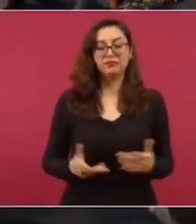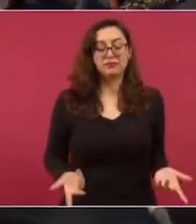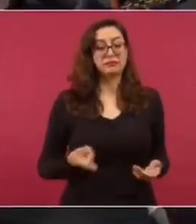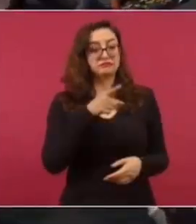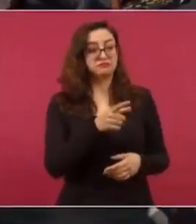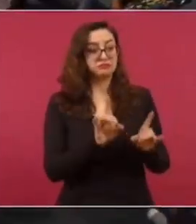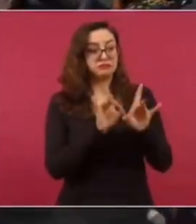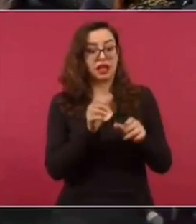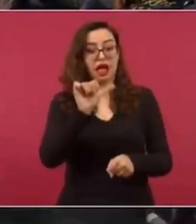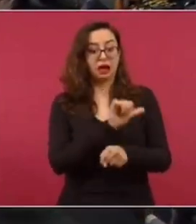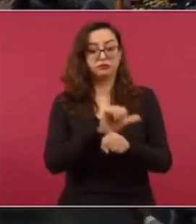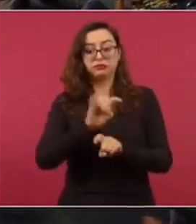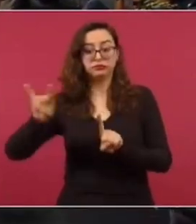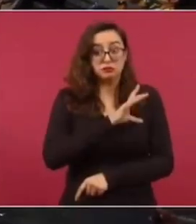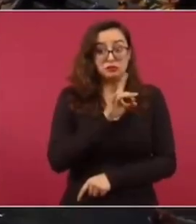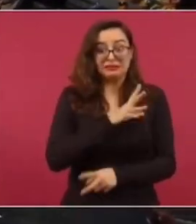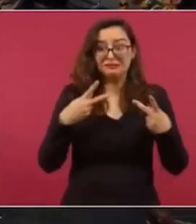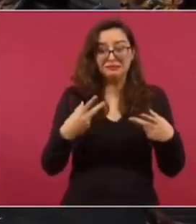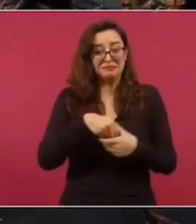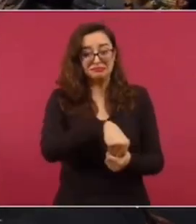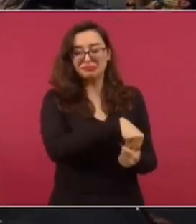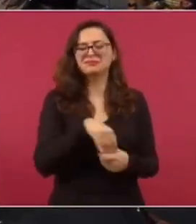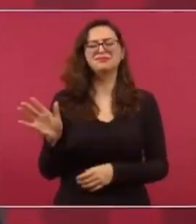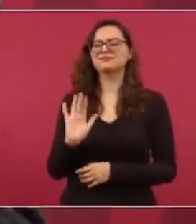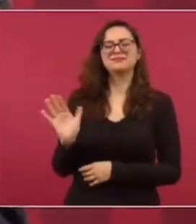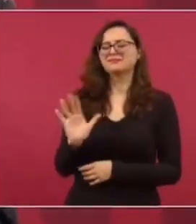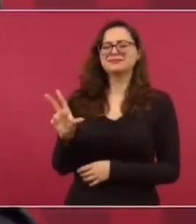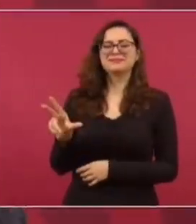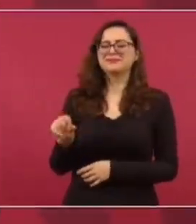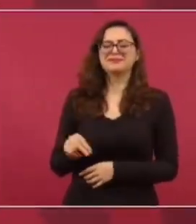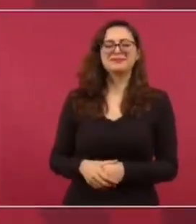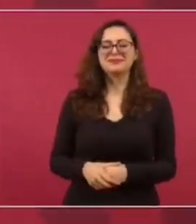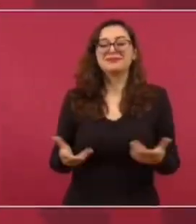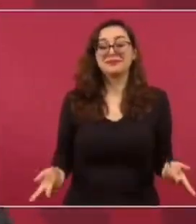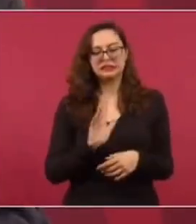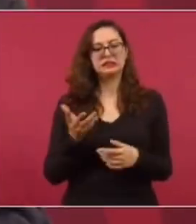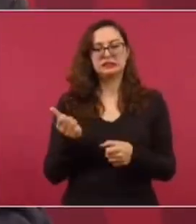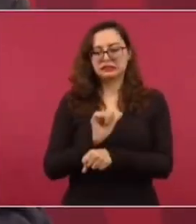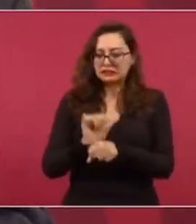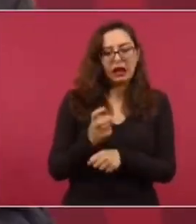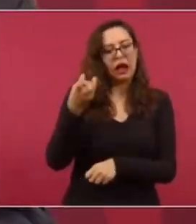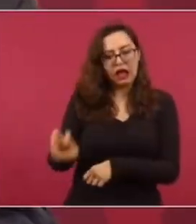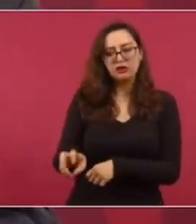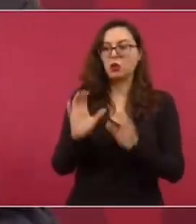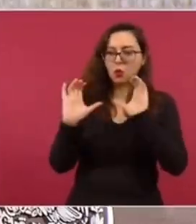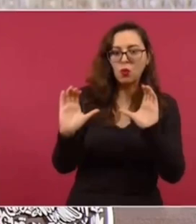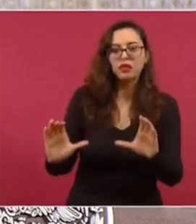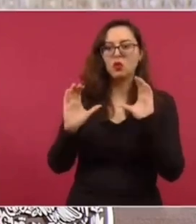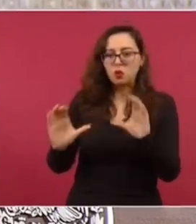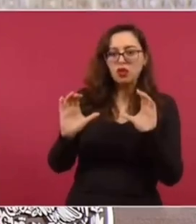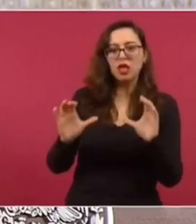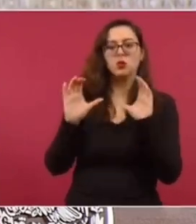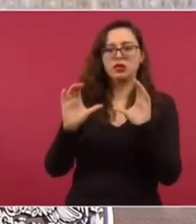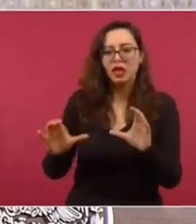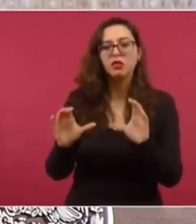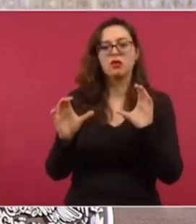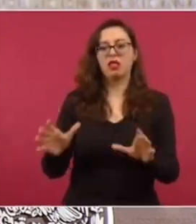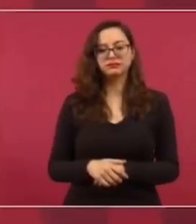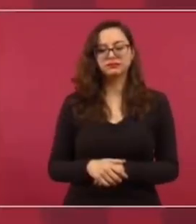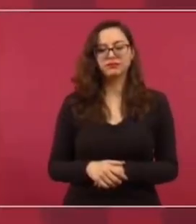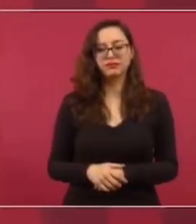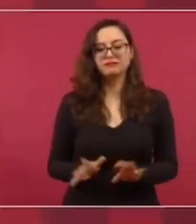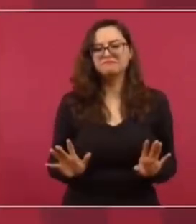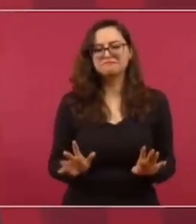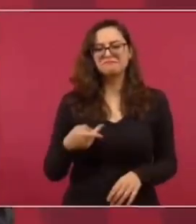acercó un coche al lado de usted porque en algún momento sintió miedo. Es que la gente me lo pedía. Empezaron a gritar, cuídenlo, ya, ya.